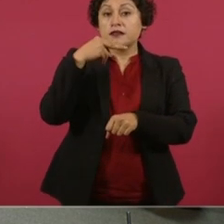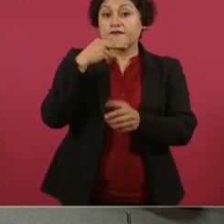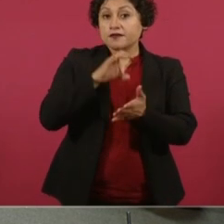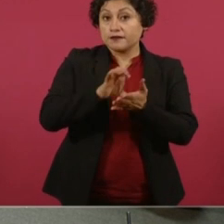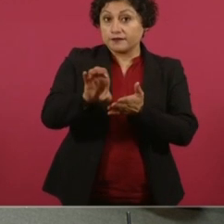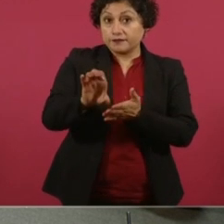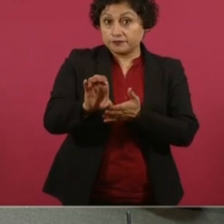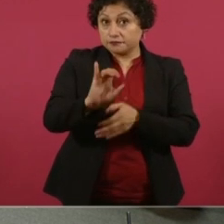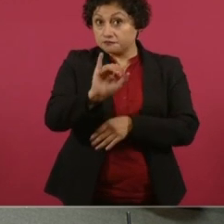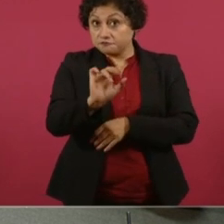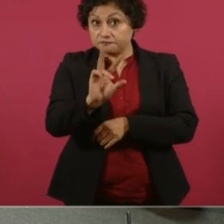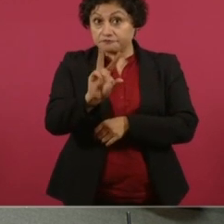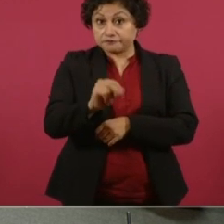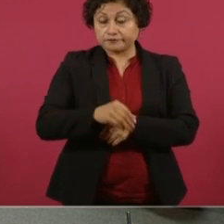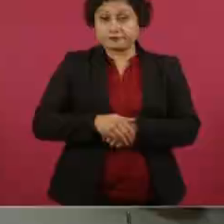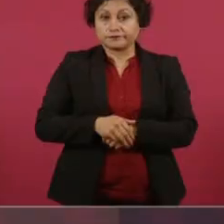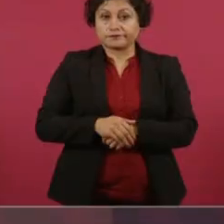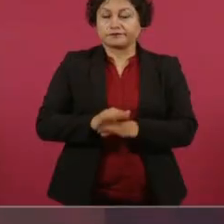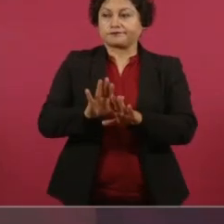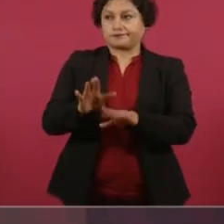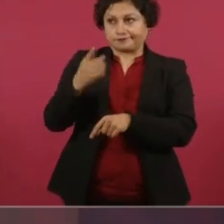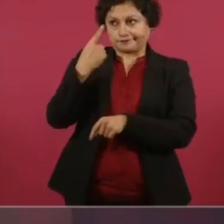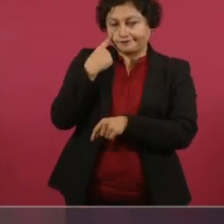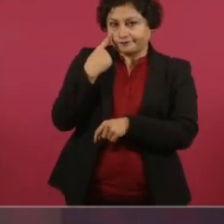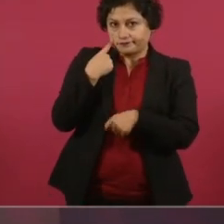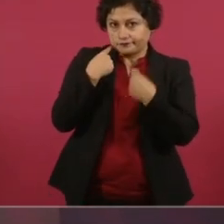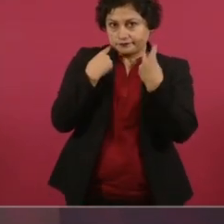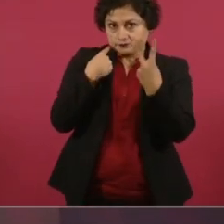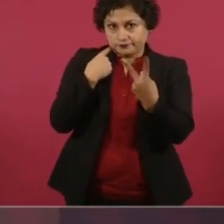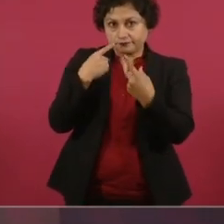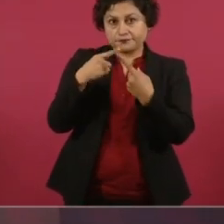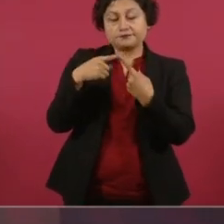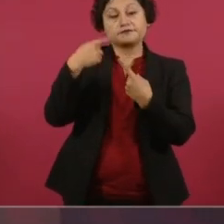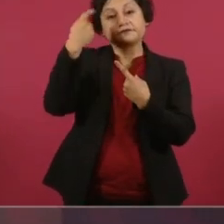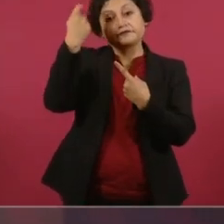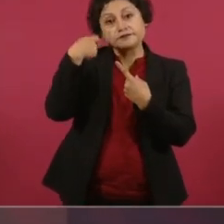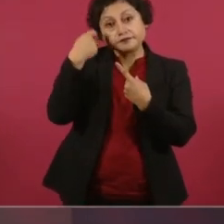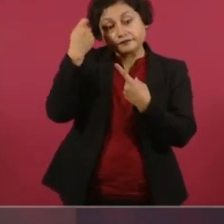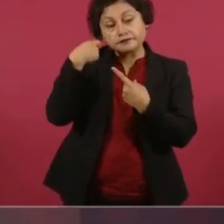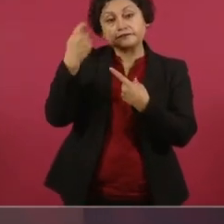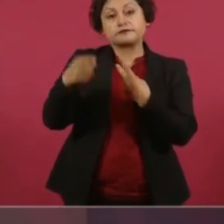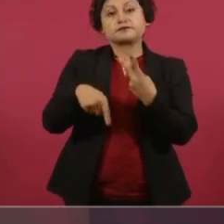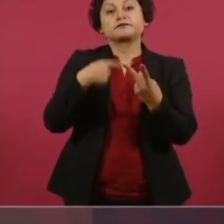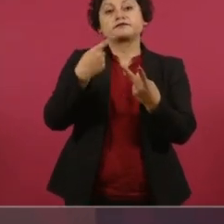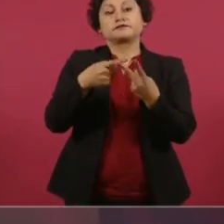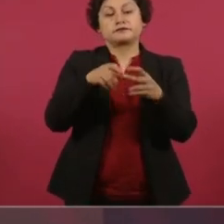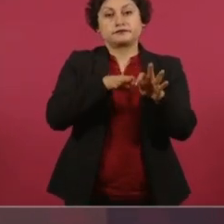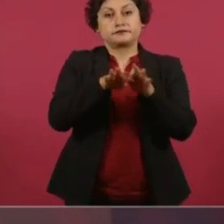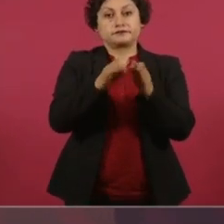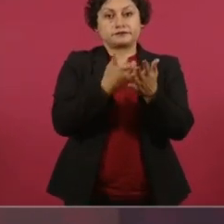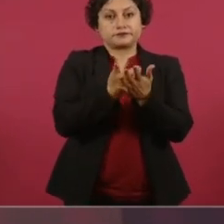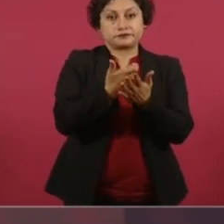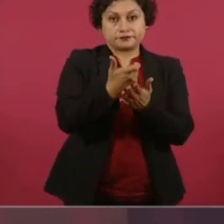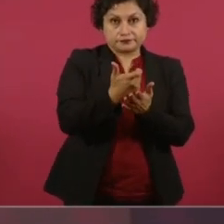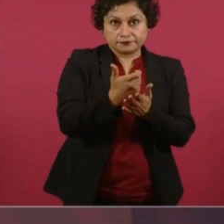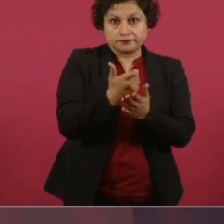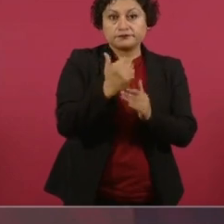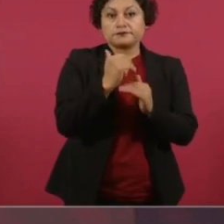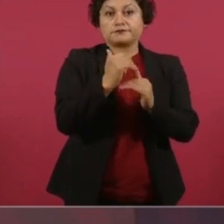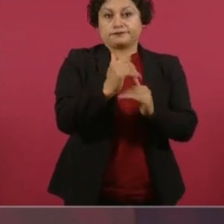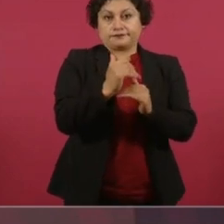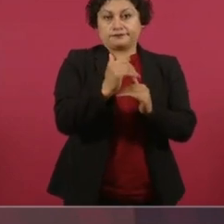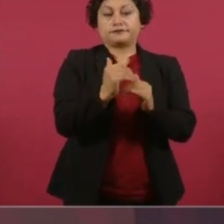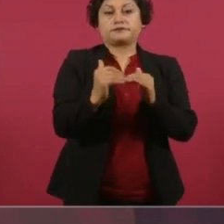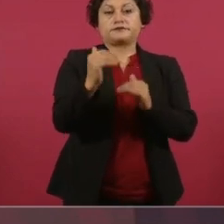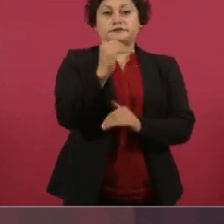Básicamente dos. Pensiones y el… Pensiones. Por arriba de la inflación del aumento del salario mínimo. Y salario mínimo, bien. Básicamente. Pero no he